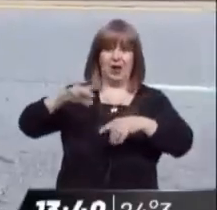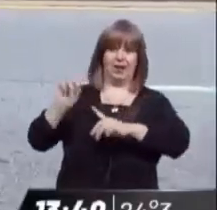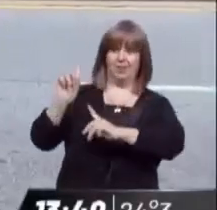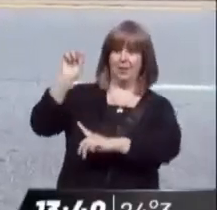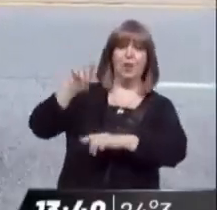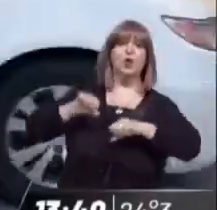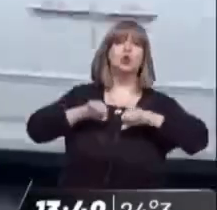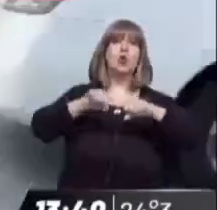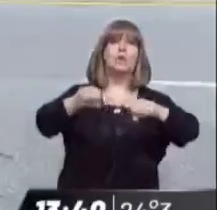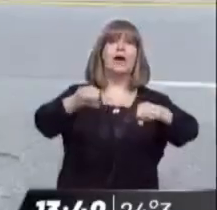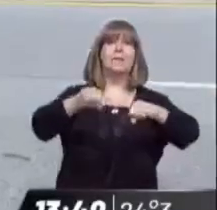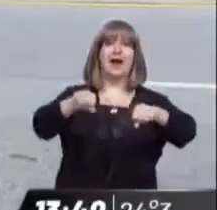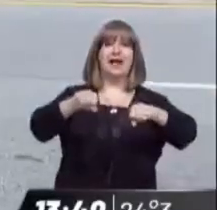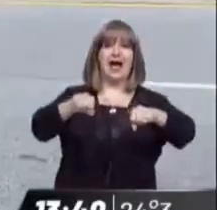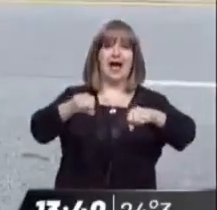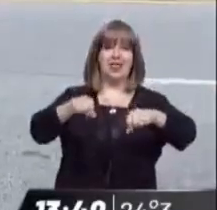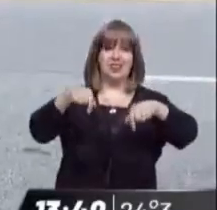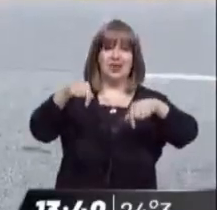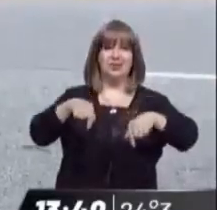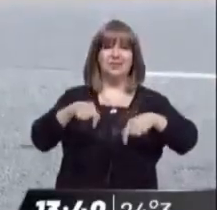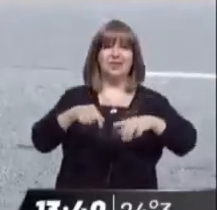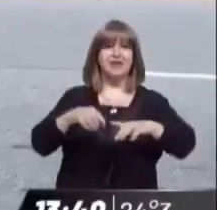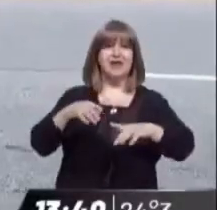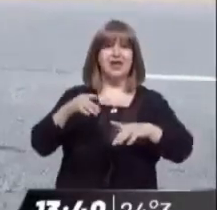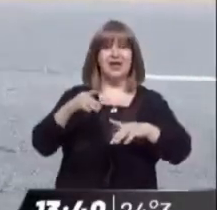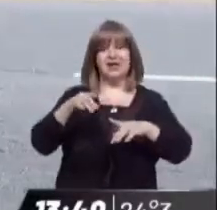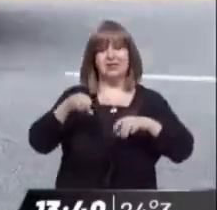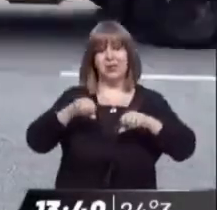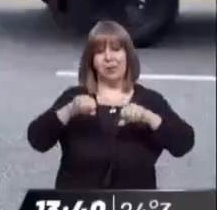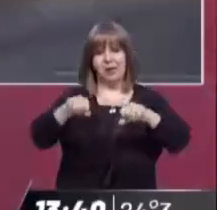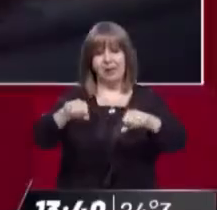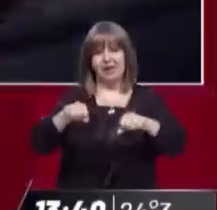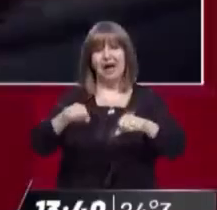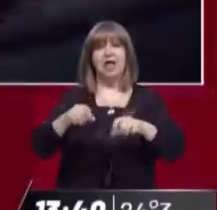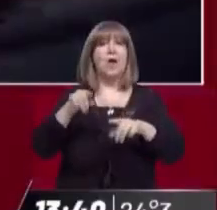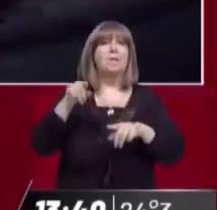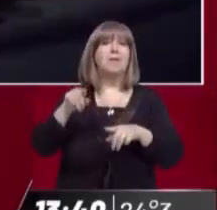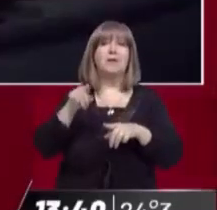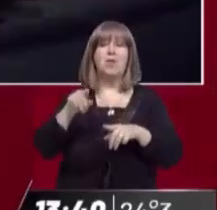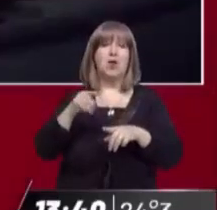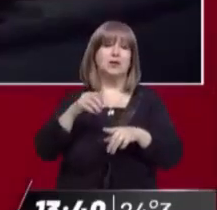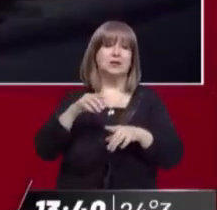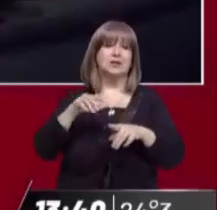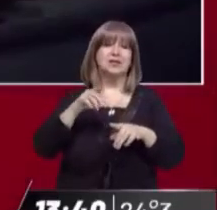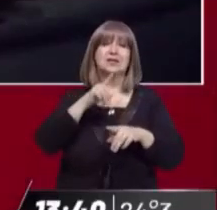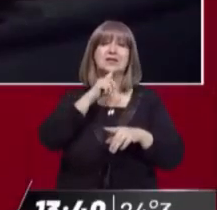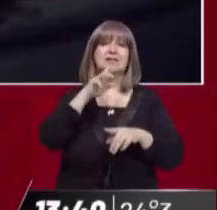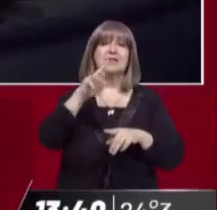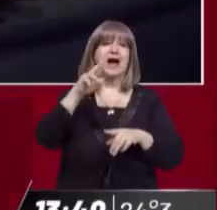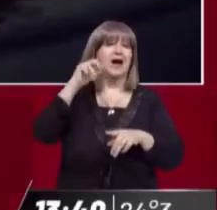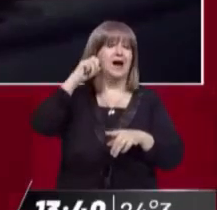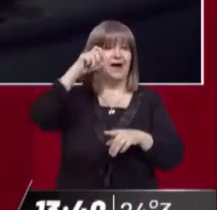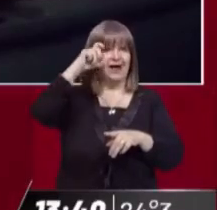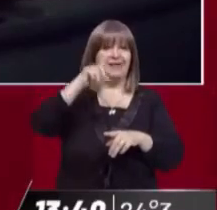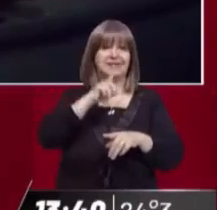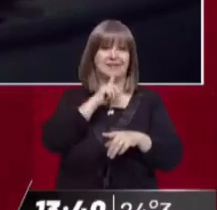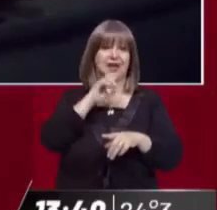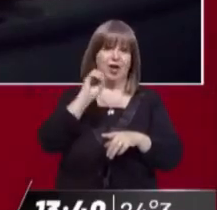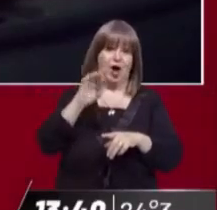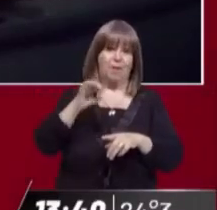supermercado lo podemos nombrar porque en Argentina no está De hecho no está fuera de los Estados Unidos que se llama target de los que